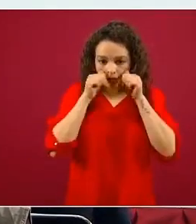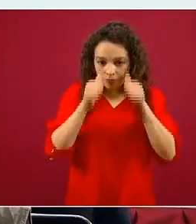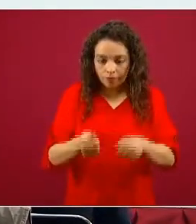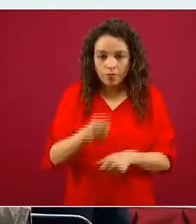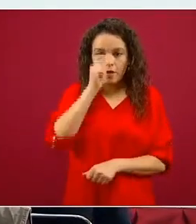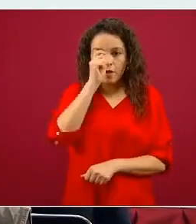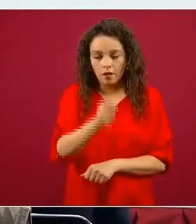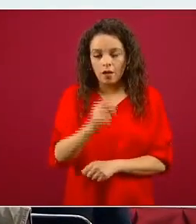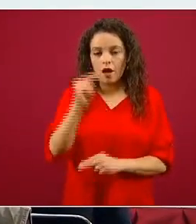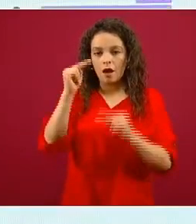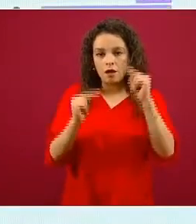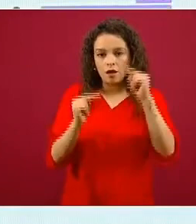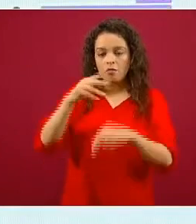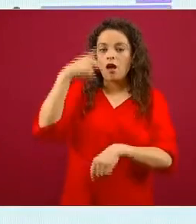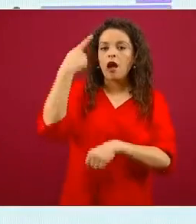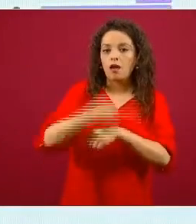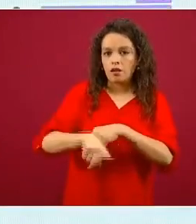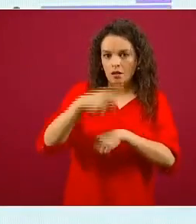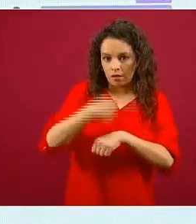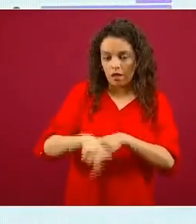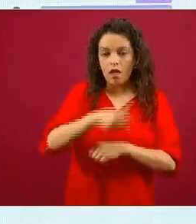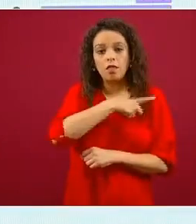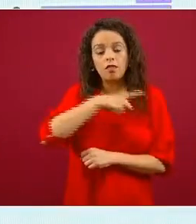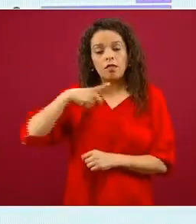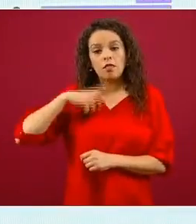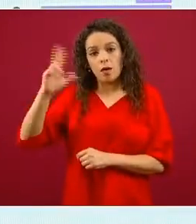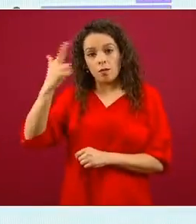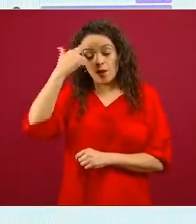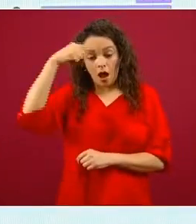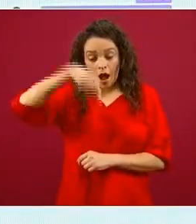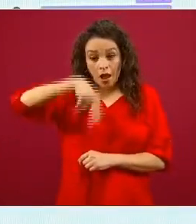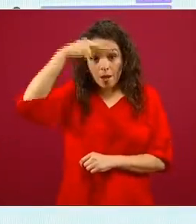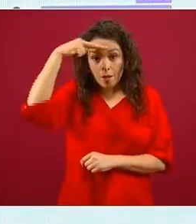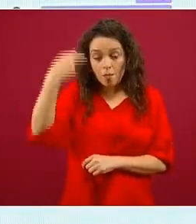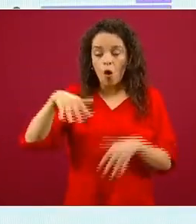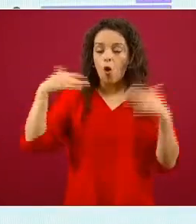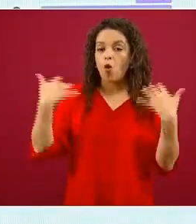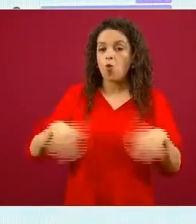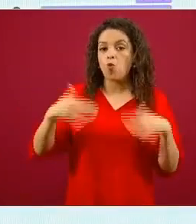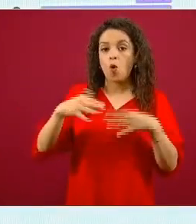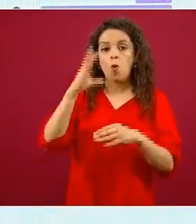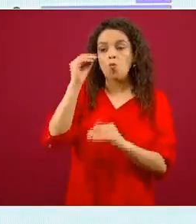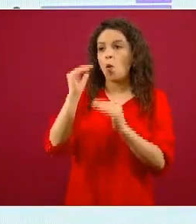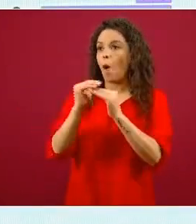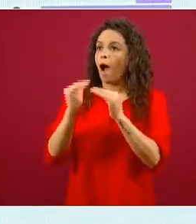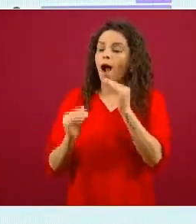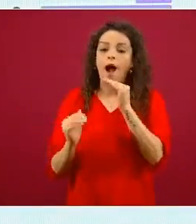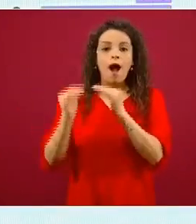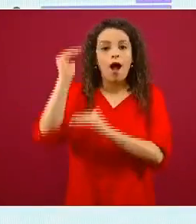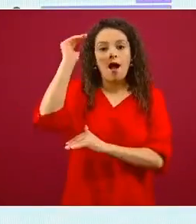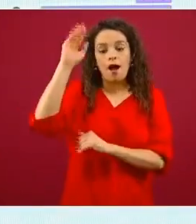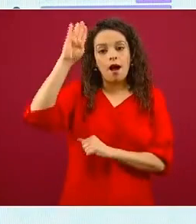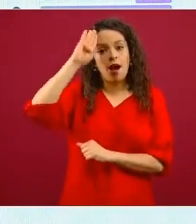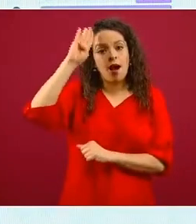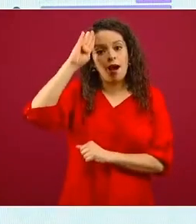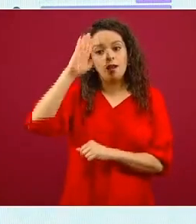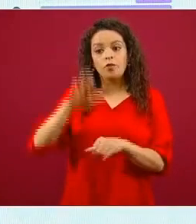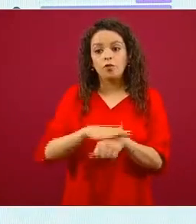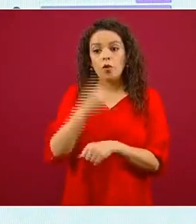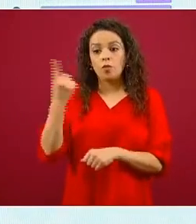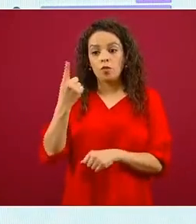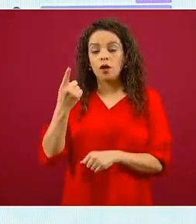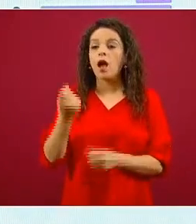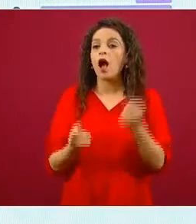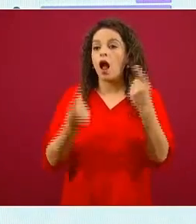nivel de riesgo. Recordemos que en México el riesgo es alto y es máximo, porque algunas entidades federativas están en color